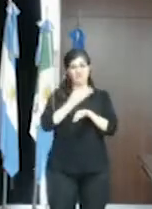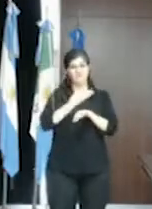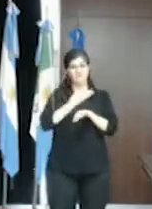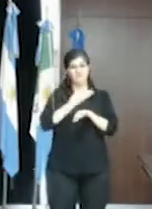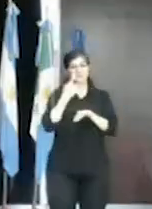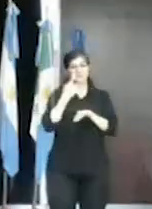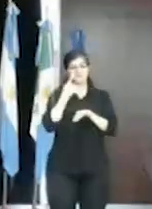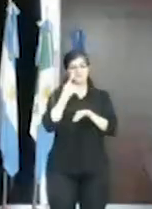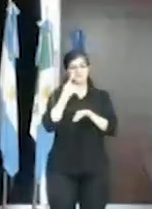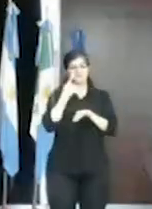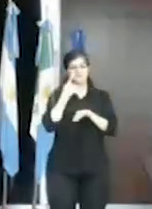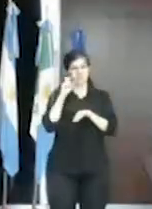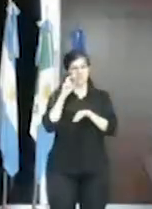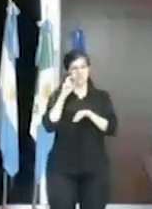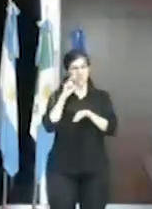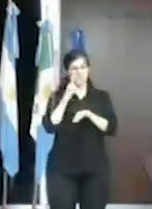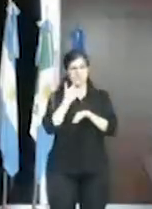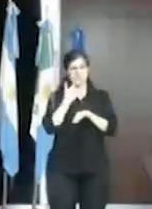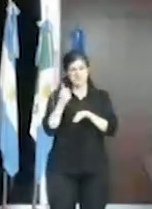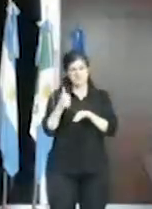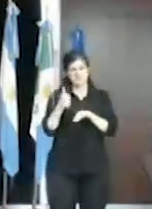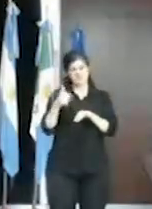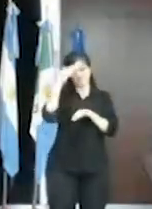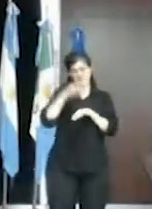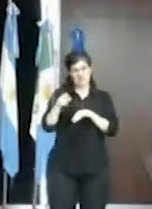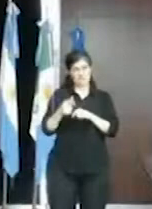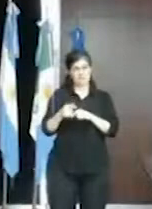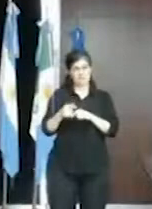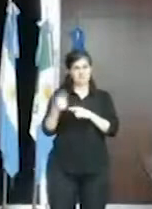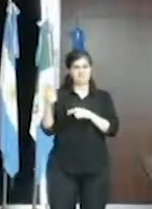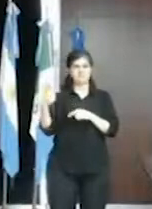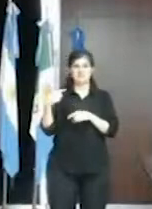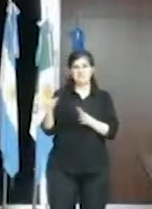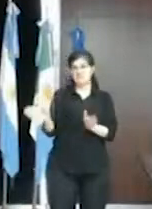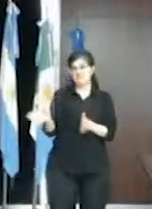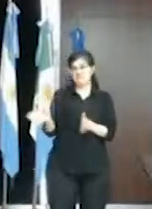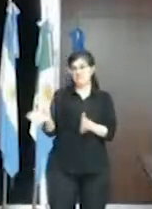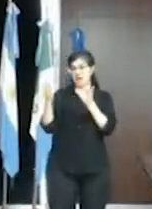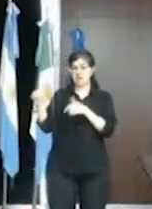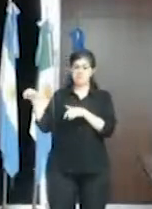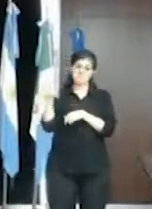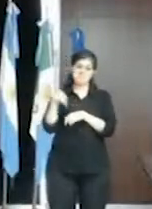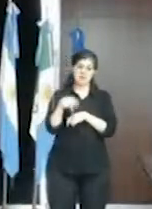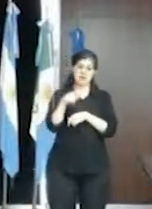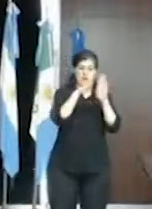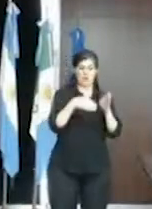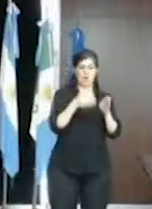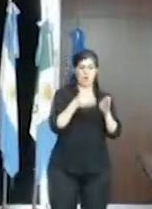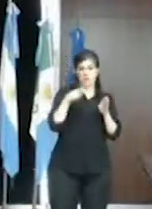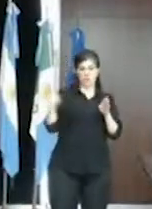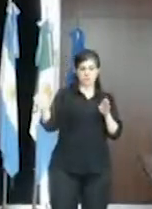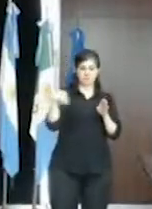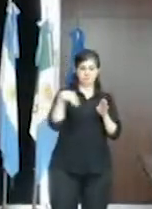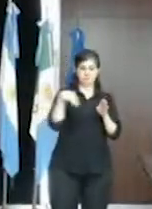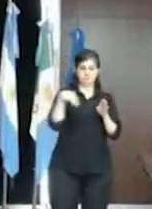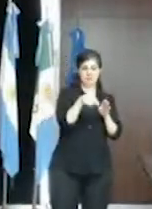más el EPOC. Una mañana, digamos, él se levanta, viene acá al comedor y se empieza a sentir mal. Así fue como lo trasladamos urgente al